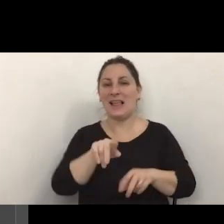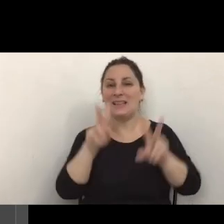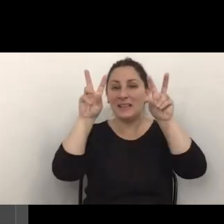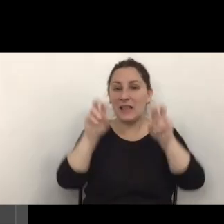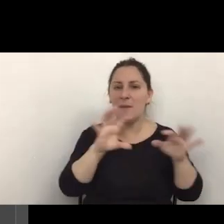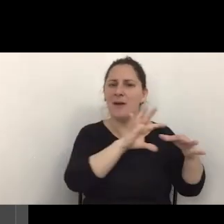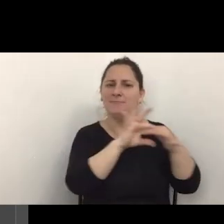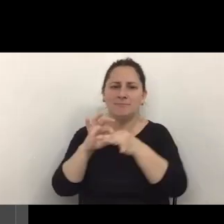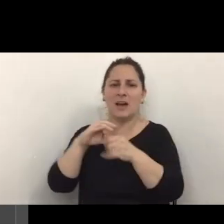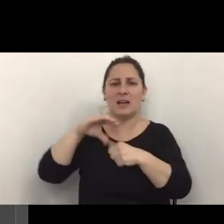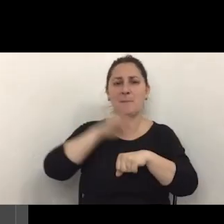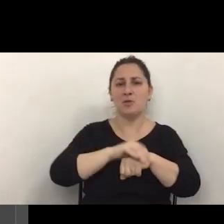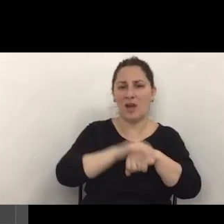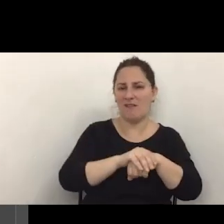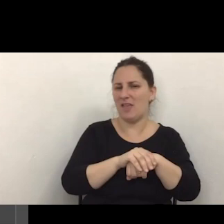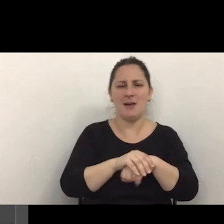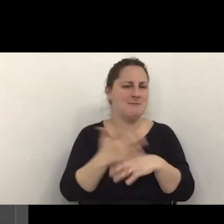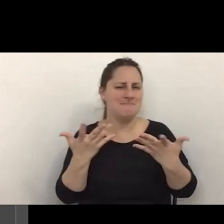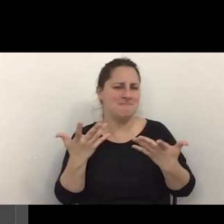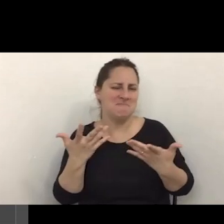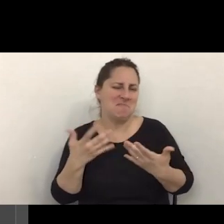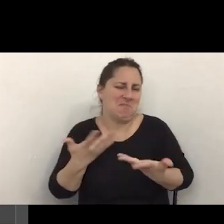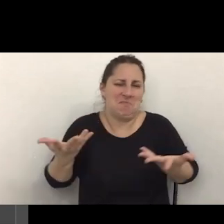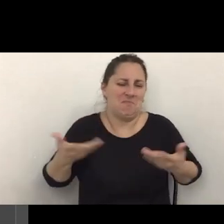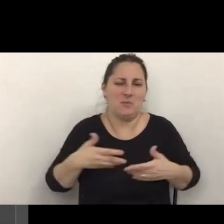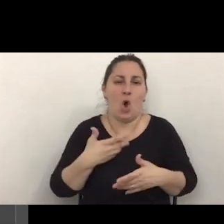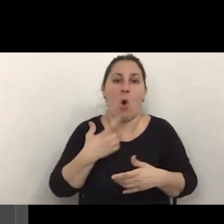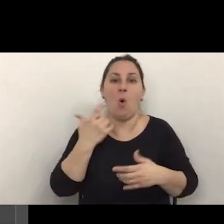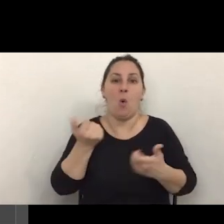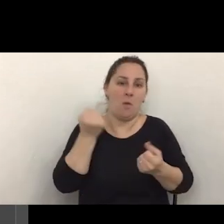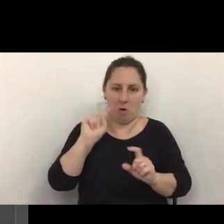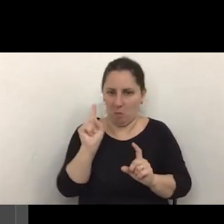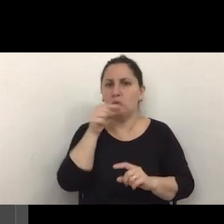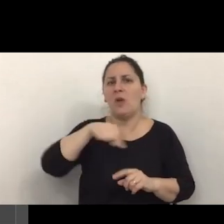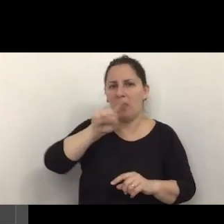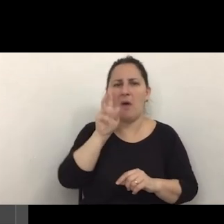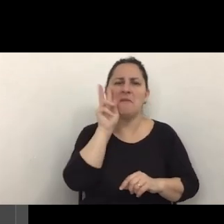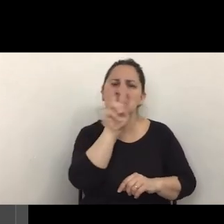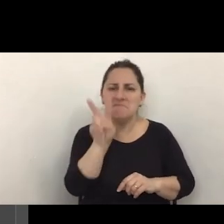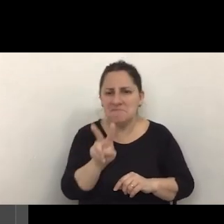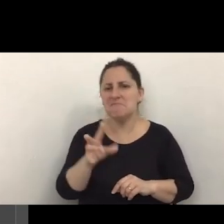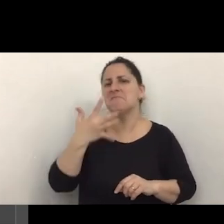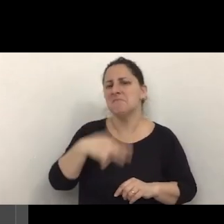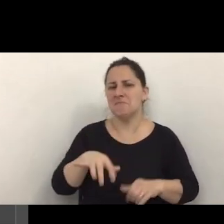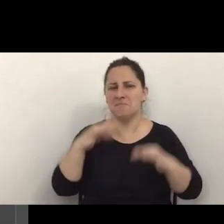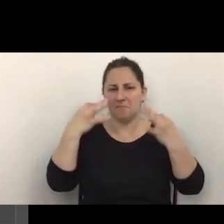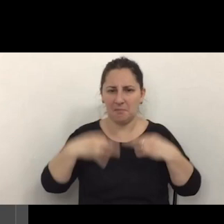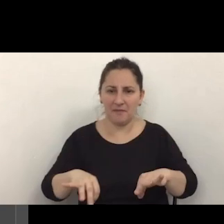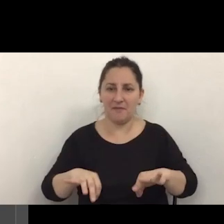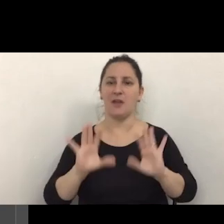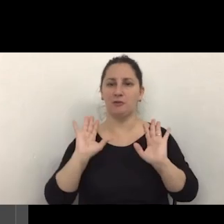la responsabilidad no nos van a sumar mucho y además ustedes las van a poder interpretar perfectamente. Pero